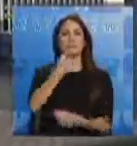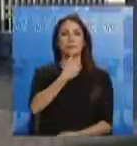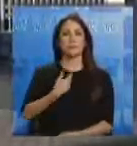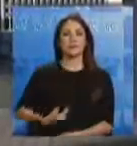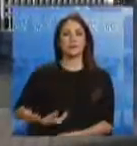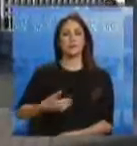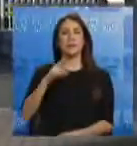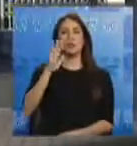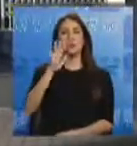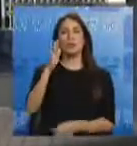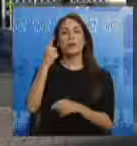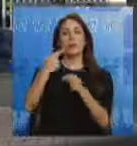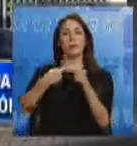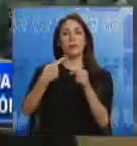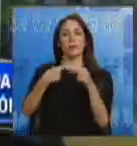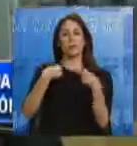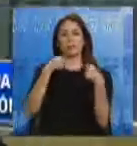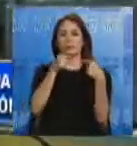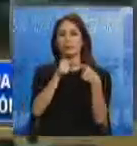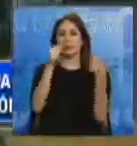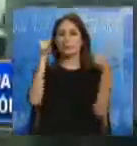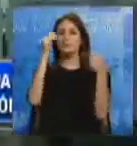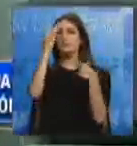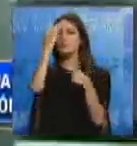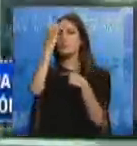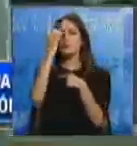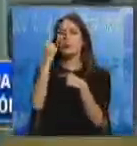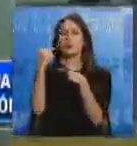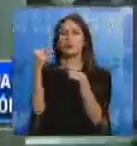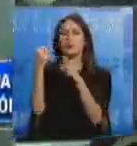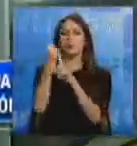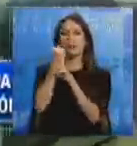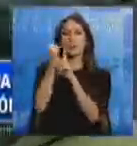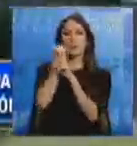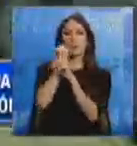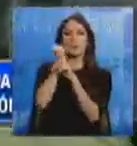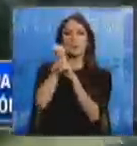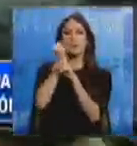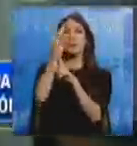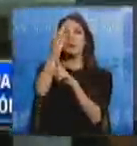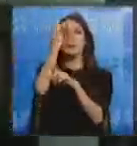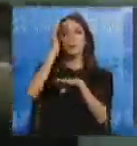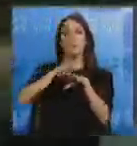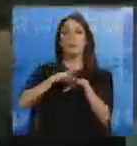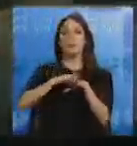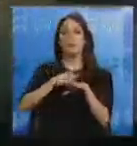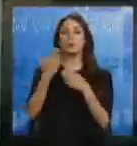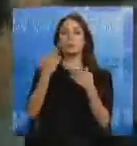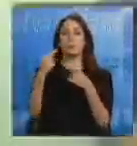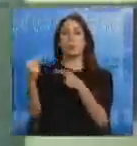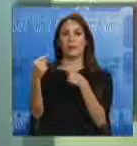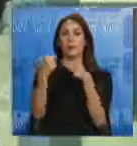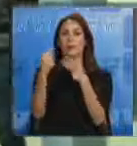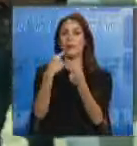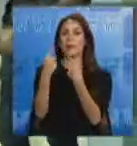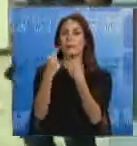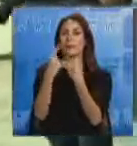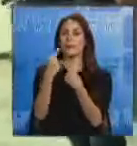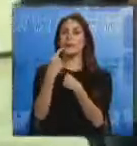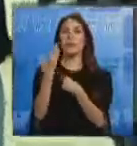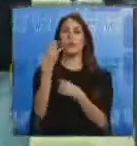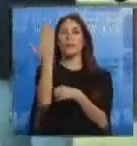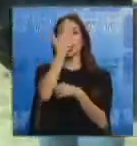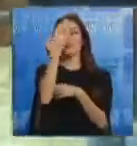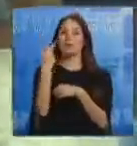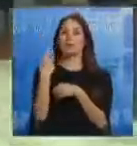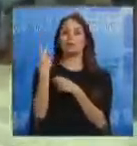Cámara de Comercio de Quito, Patricio Alarcón, por una supuesta agresión física que se habría producido tras un debate en un canal televisivo